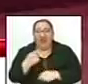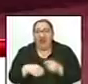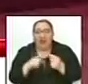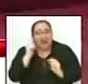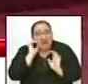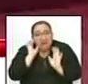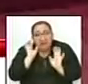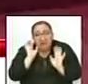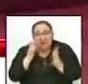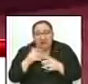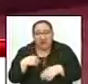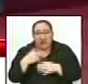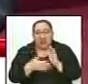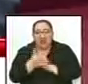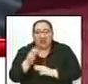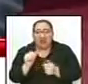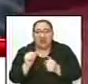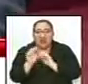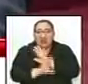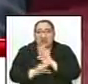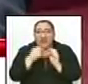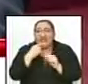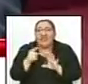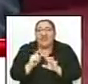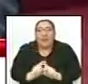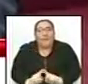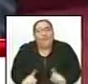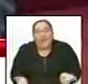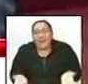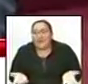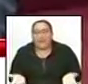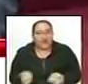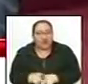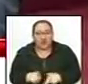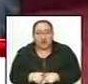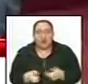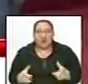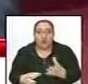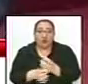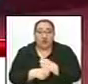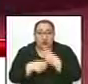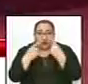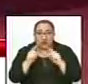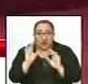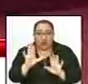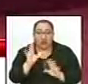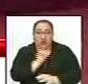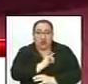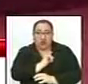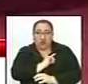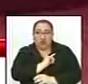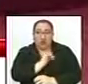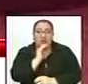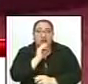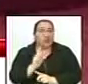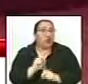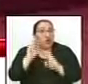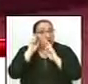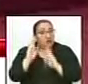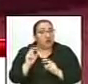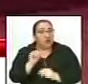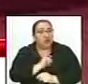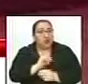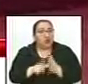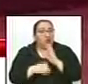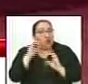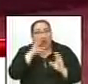seguro que eso va a salir, ¿no? Se blinda. Cuando se toma una decisión institucional, quienes no respetan las instituciones